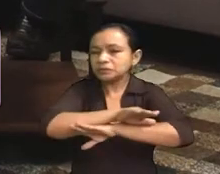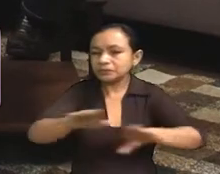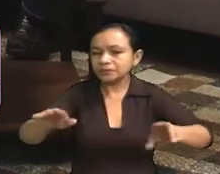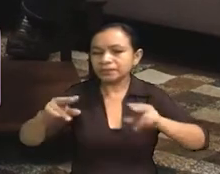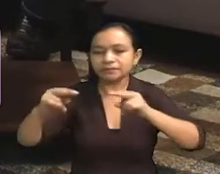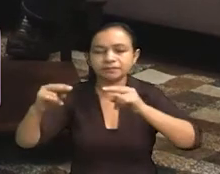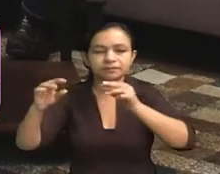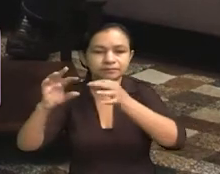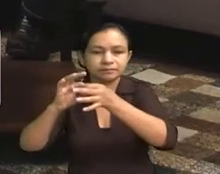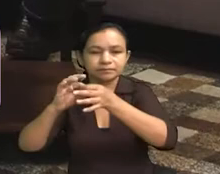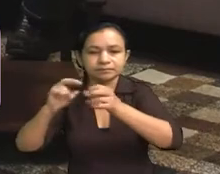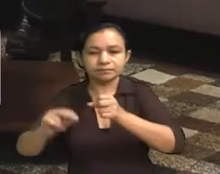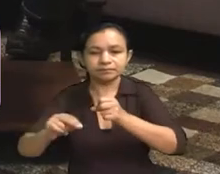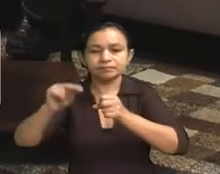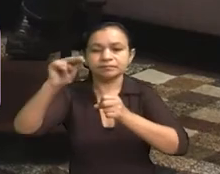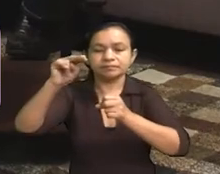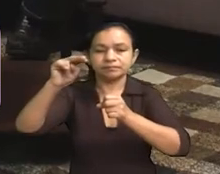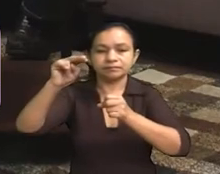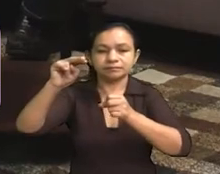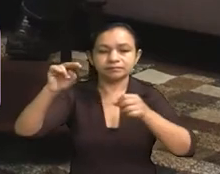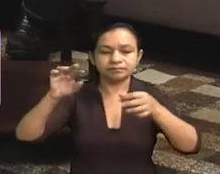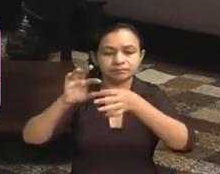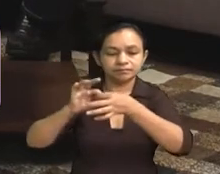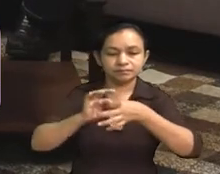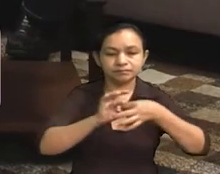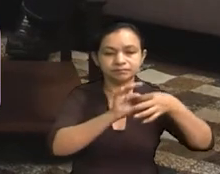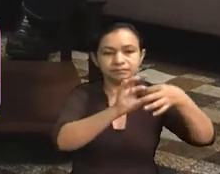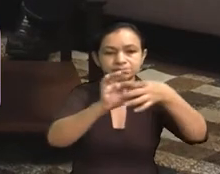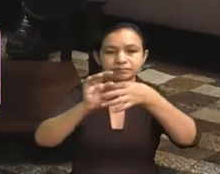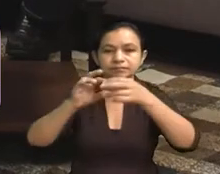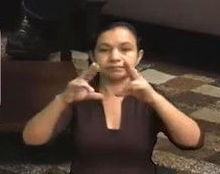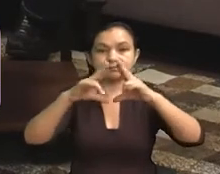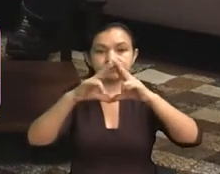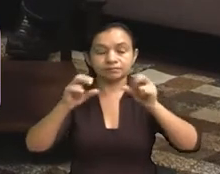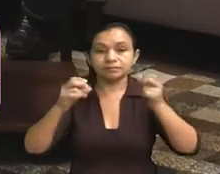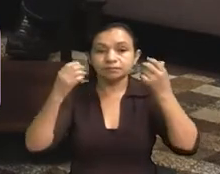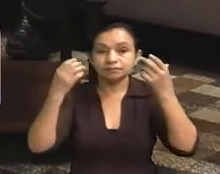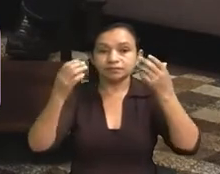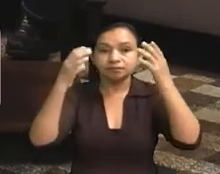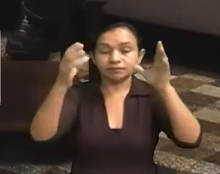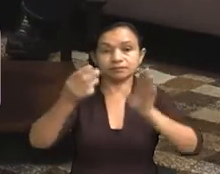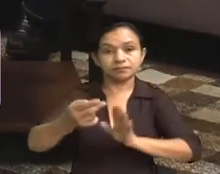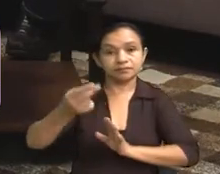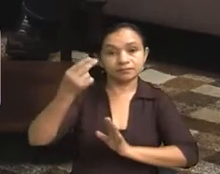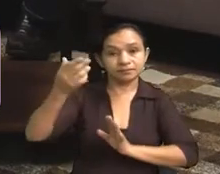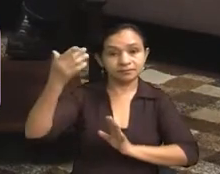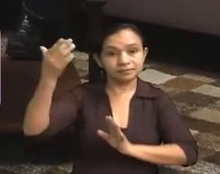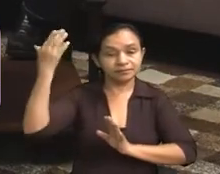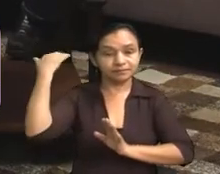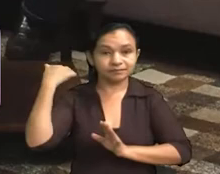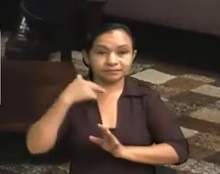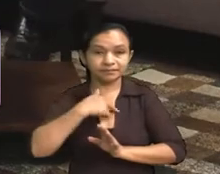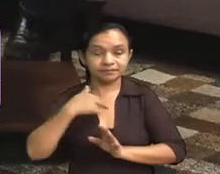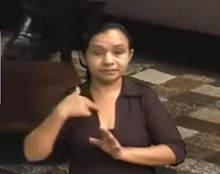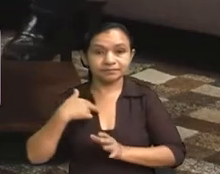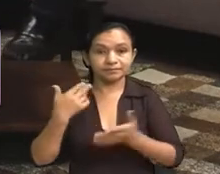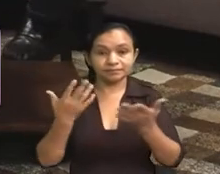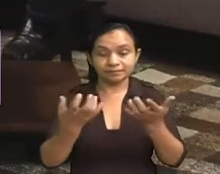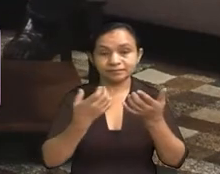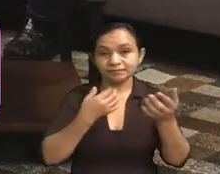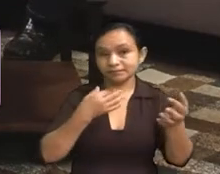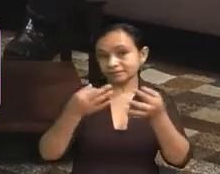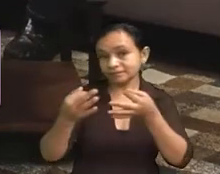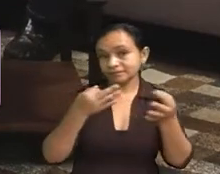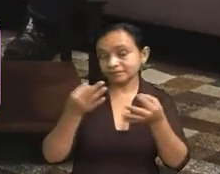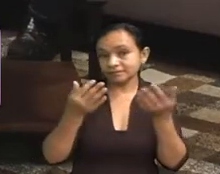el Caribe Norte con el resto del territorio nacional. Deudas, ¿verdad?, históricas, en principio. Sí. Vaya, disculpe, lo que quiero decir es una